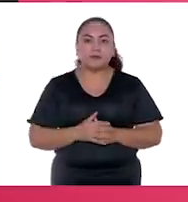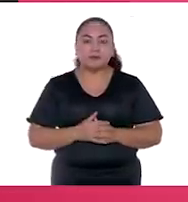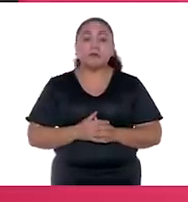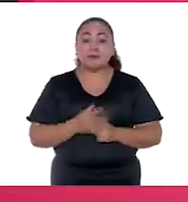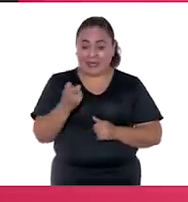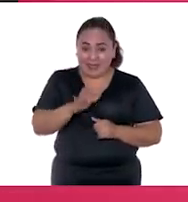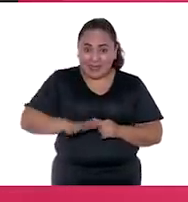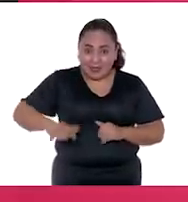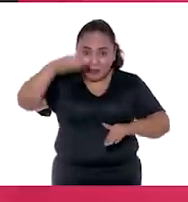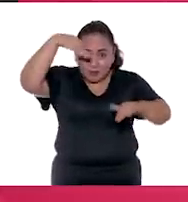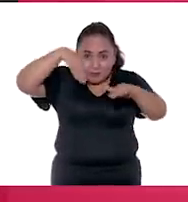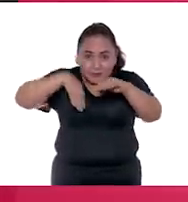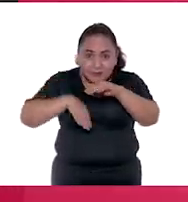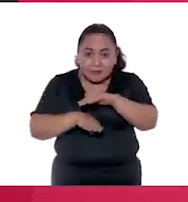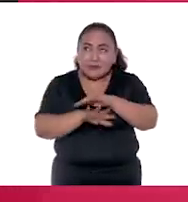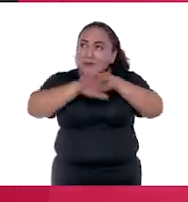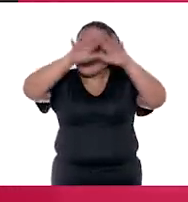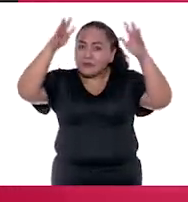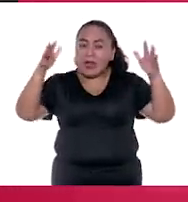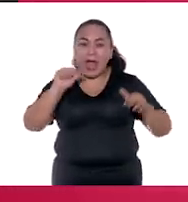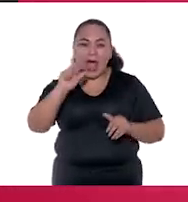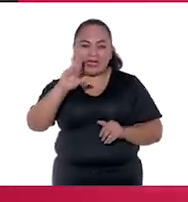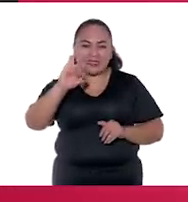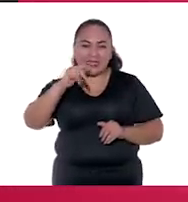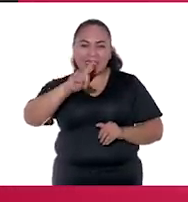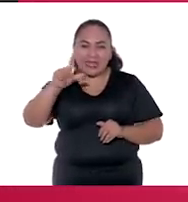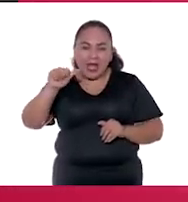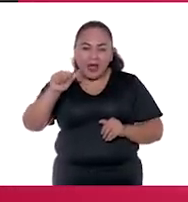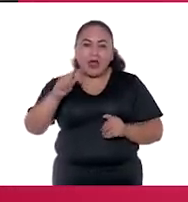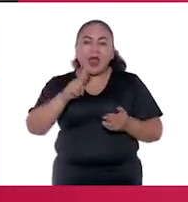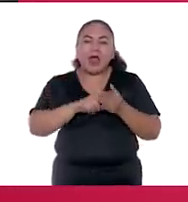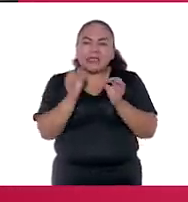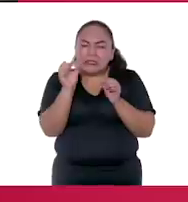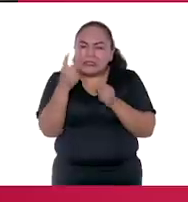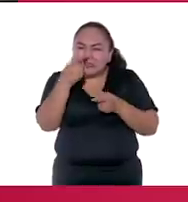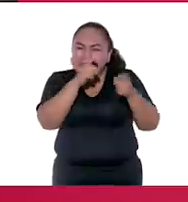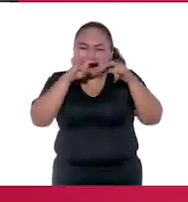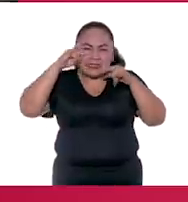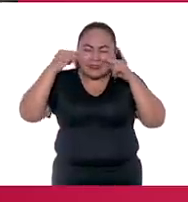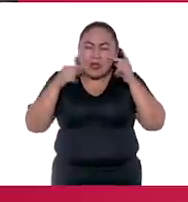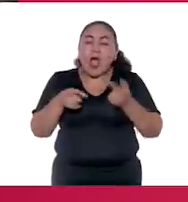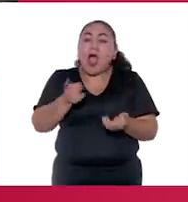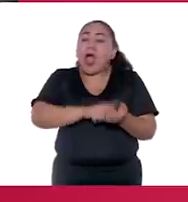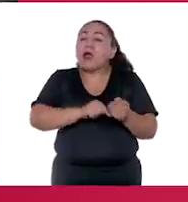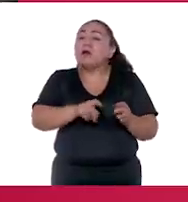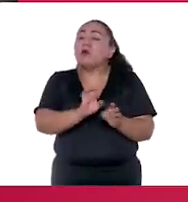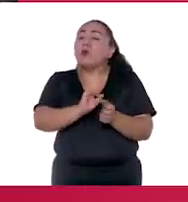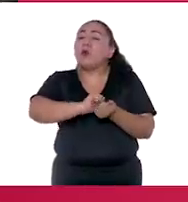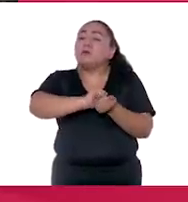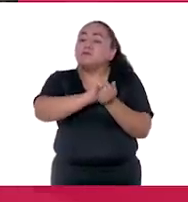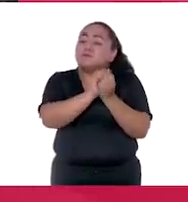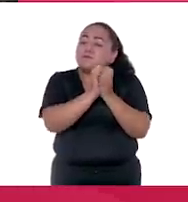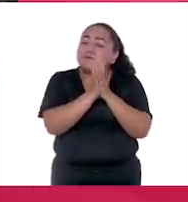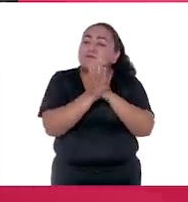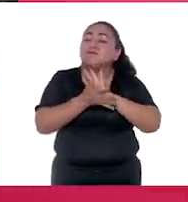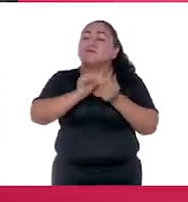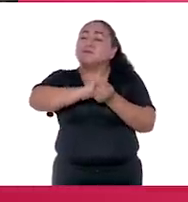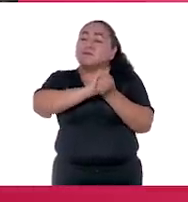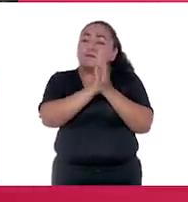En estas cuevas de arcilla, las bacterias, las arqueas y los virus han estado evolucionando por miles de millones de